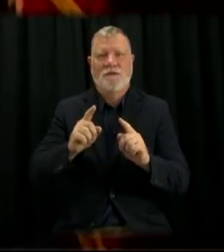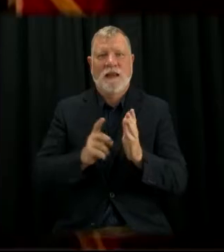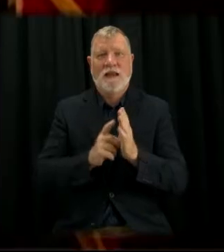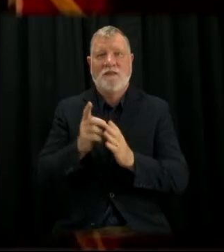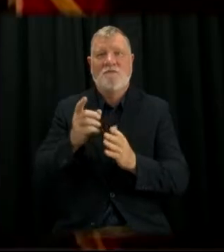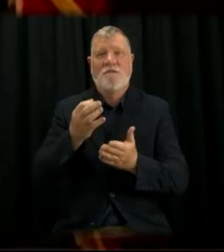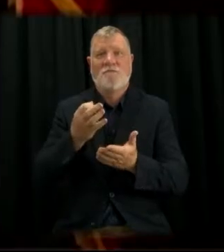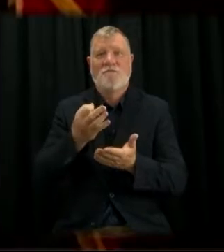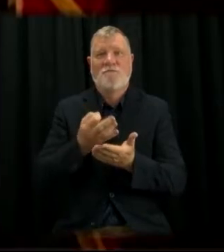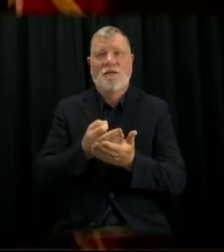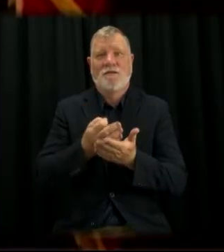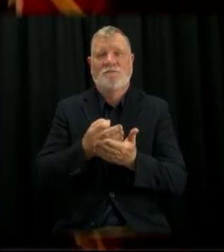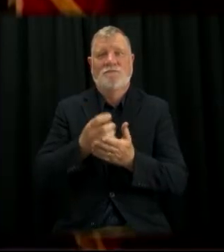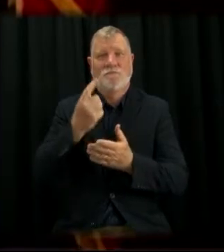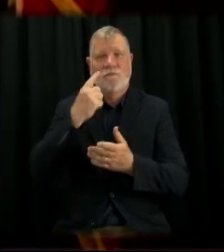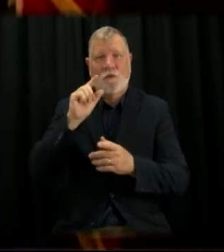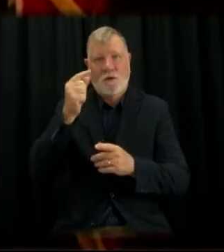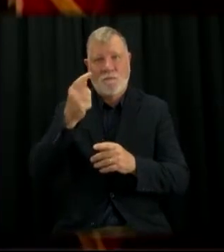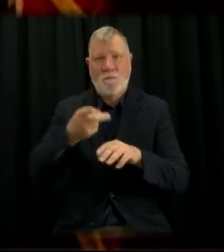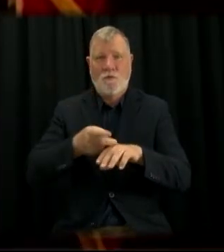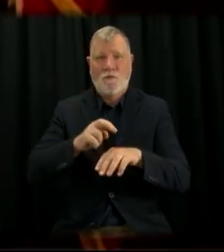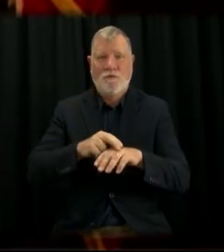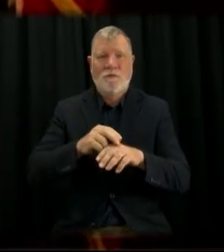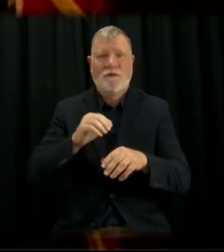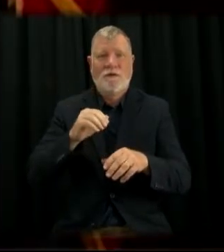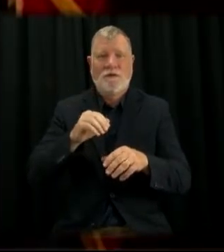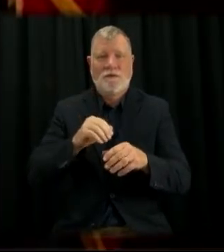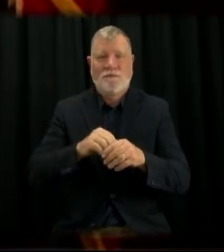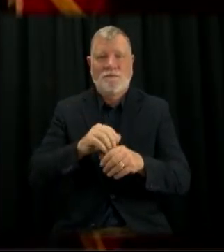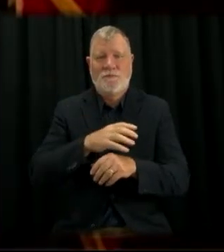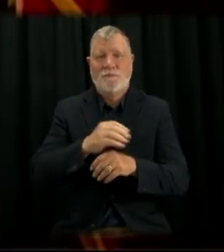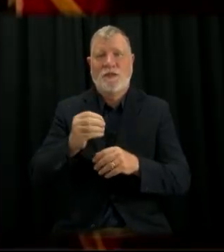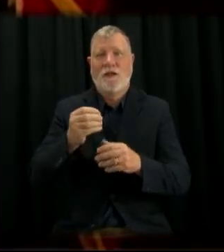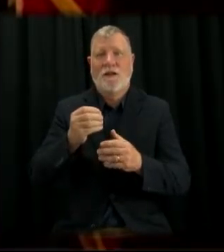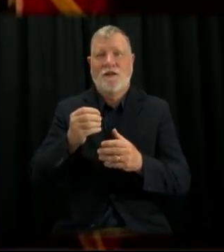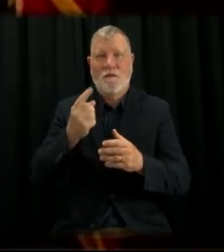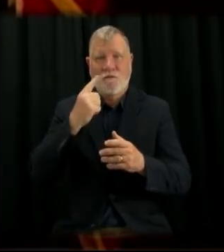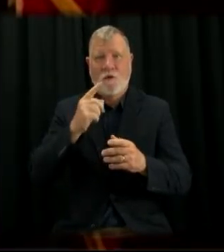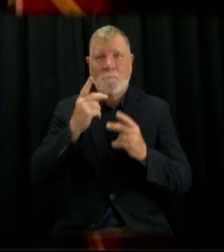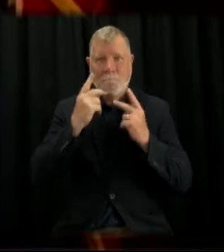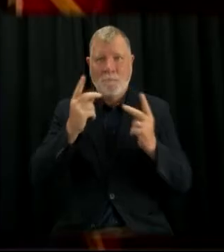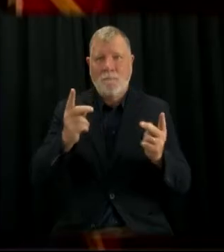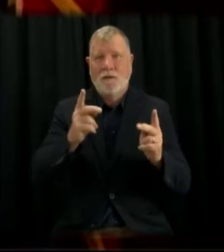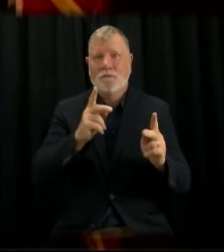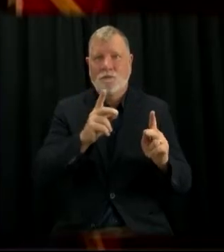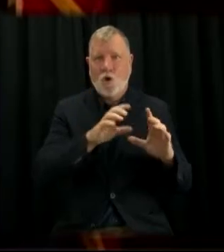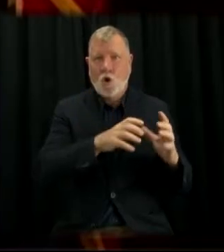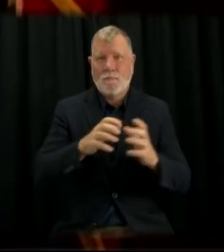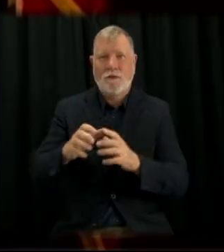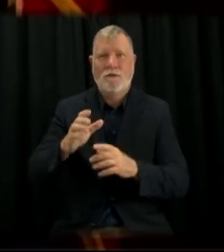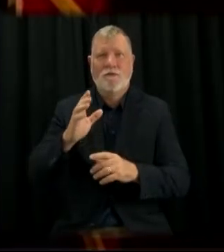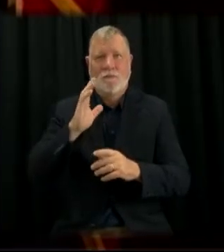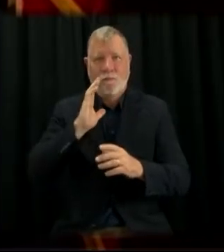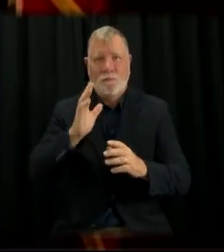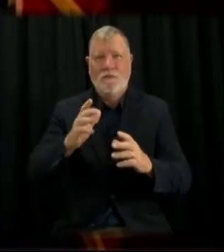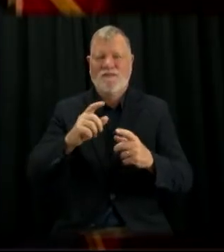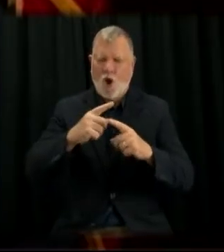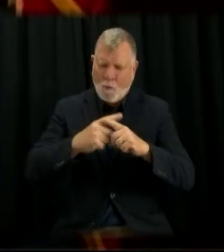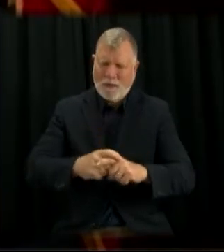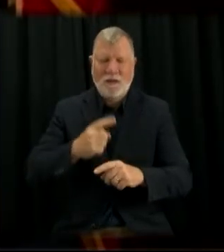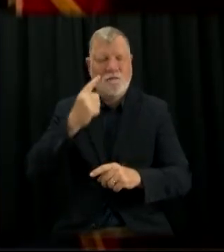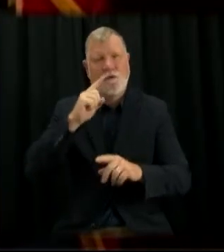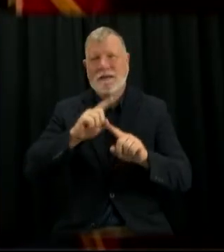fiscal. Desarrollar este presupuesto para el gobierno de Puerto Rico y su instrumentalidad y sus corporaciones públicas ha sido muy complejo por